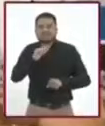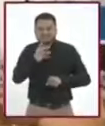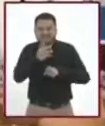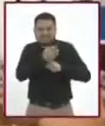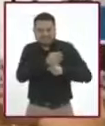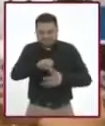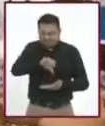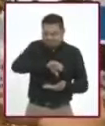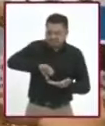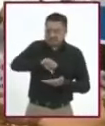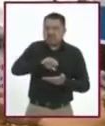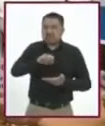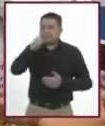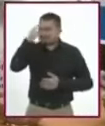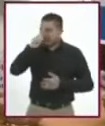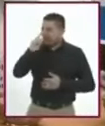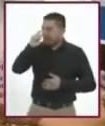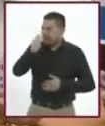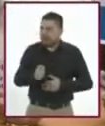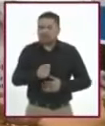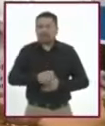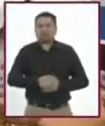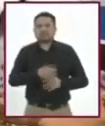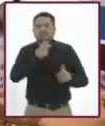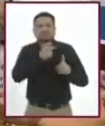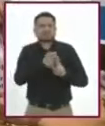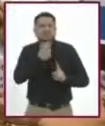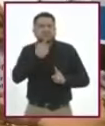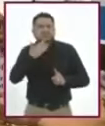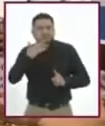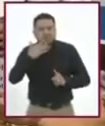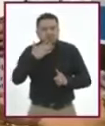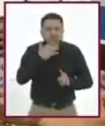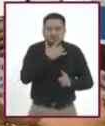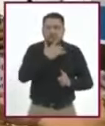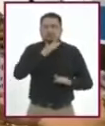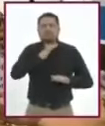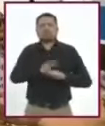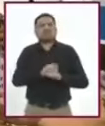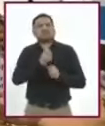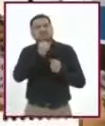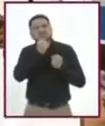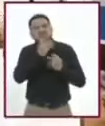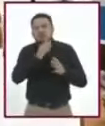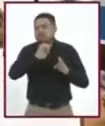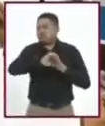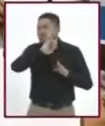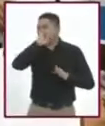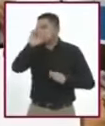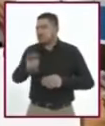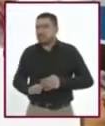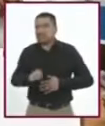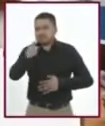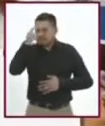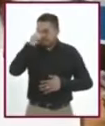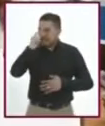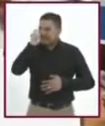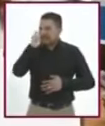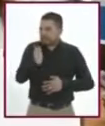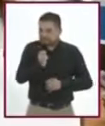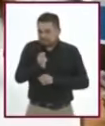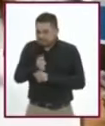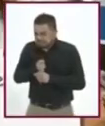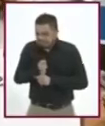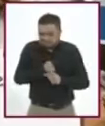El para qué. ¡Ay, este agridulce es buenísimo! Por ejemplo, ¿para qué lo